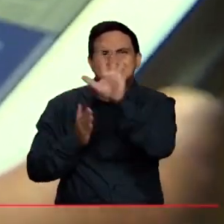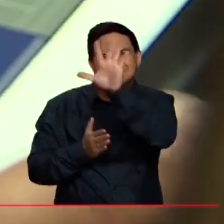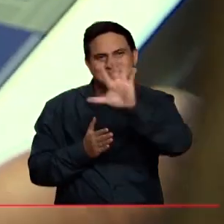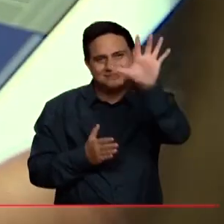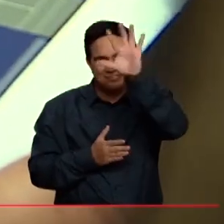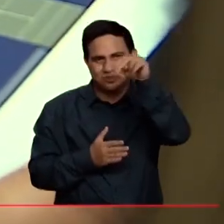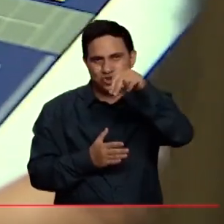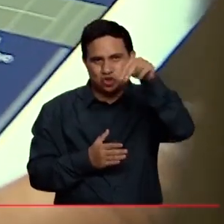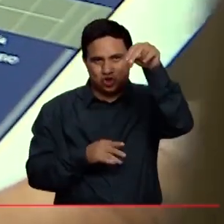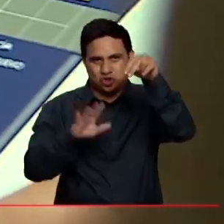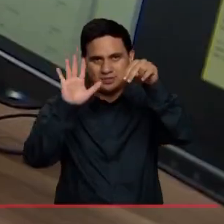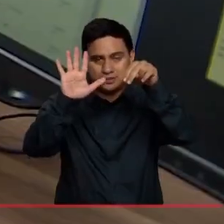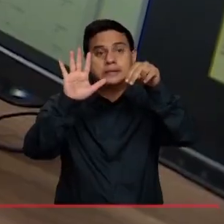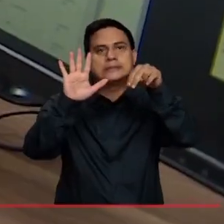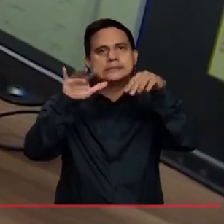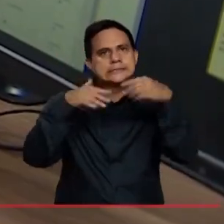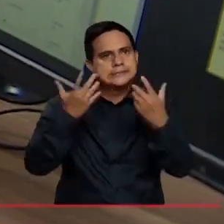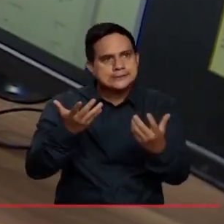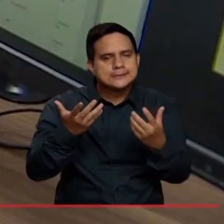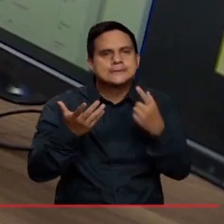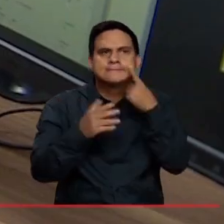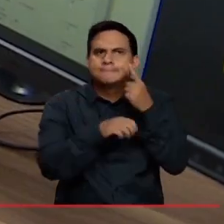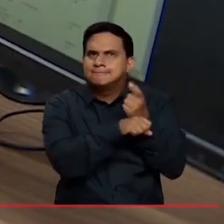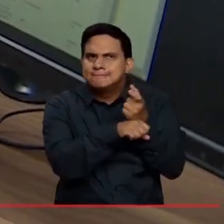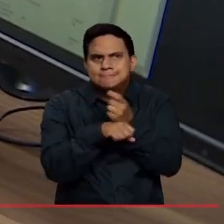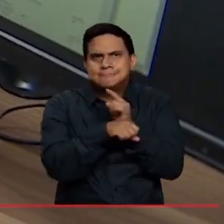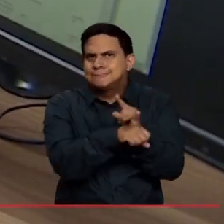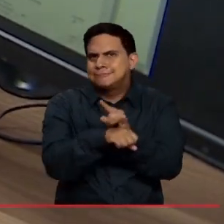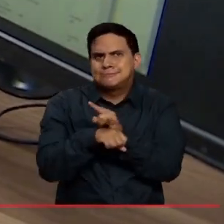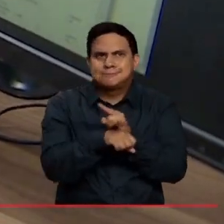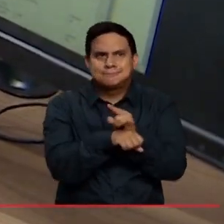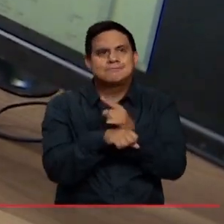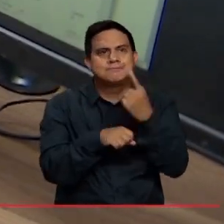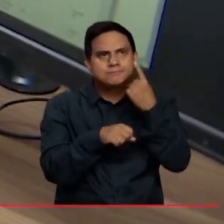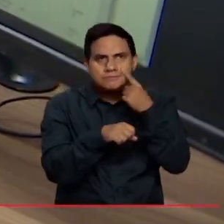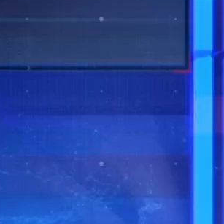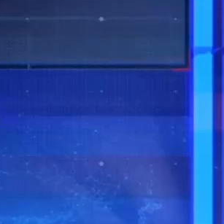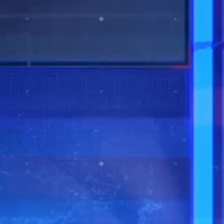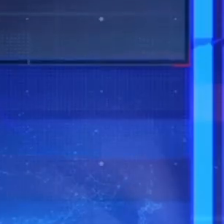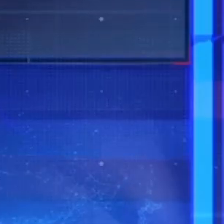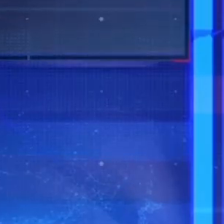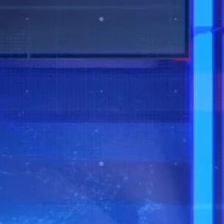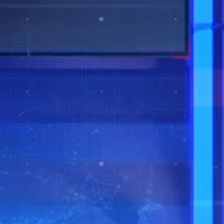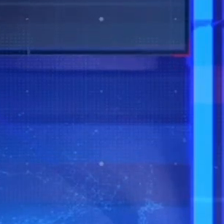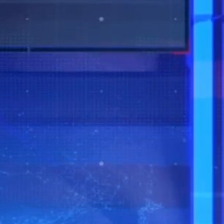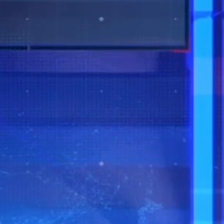Viges y Restrepo permanecen bajo vigilancia permanente de las autoridades de gestión del riesgo.